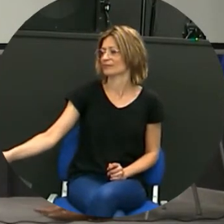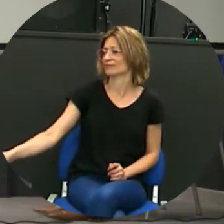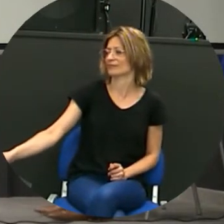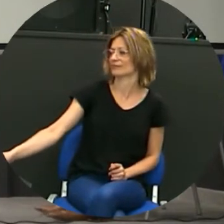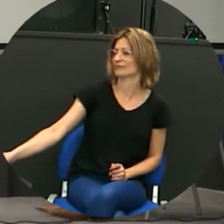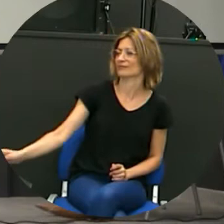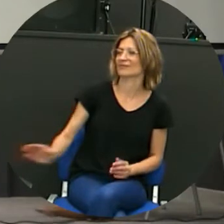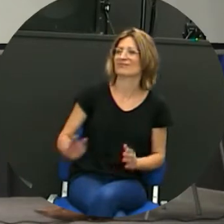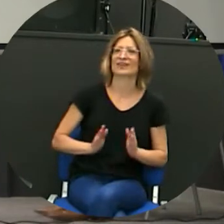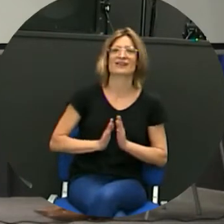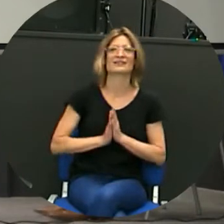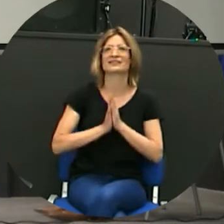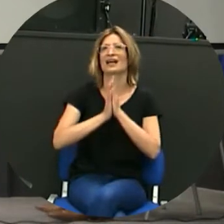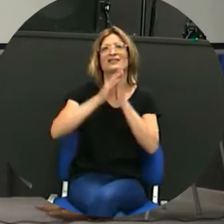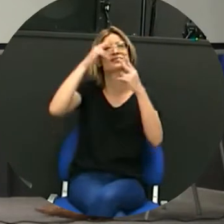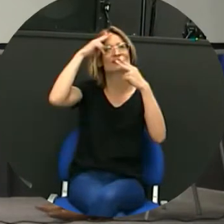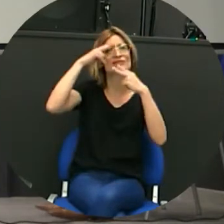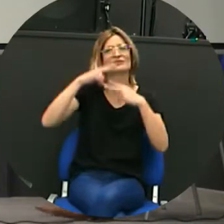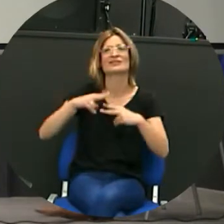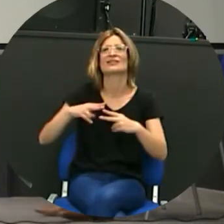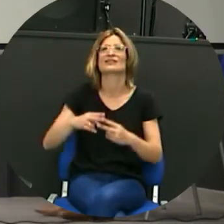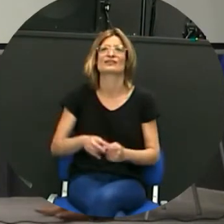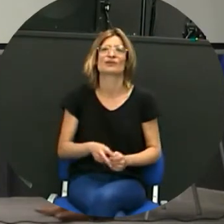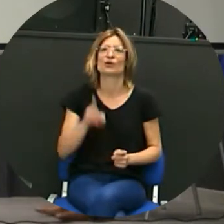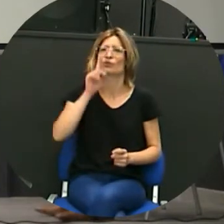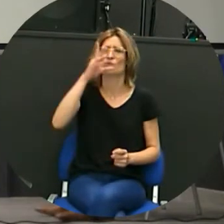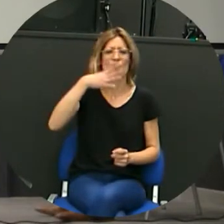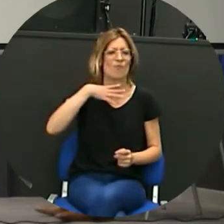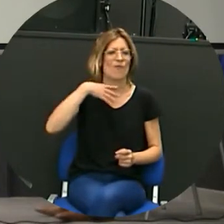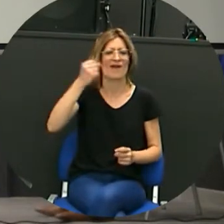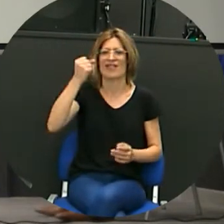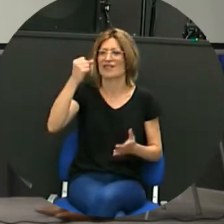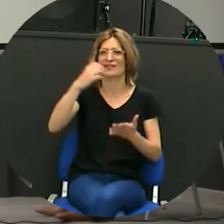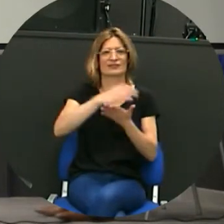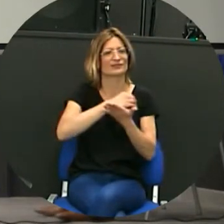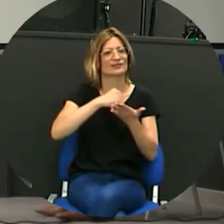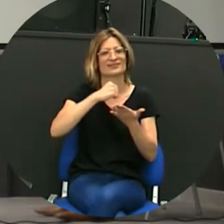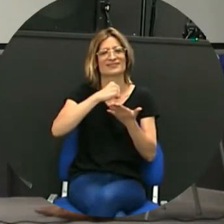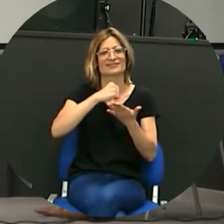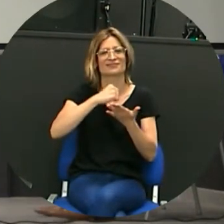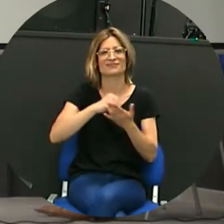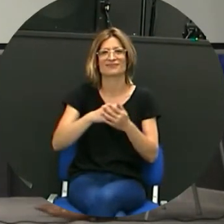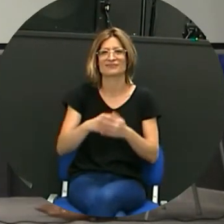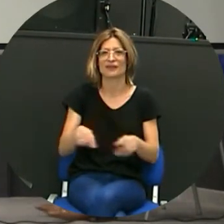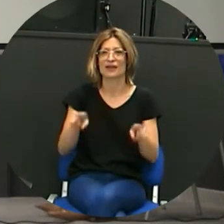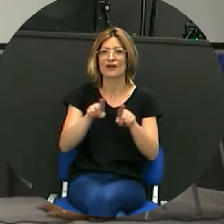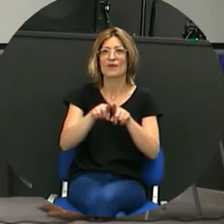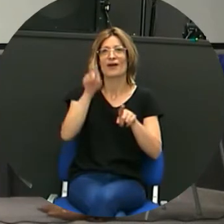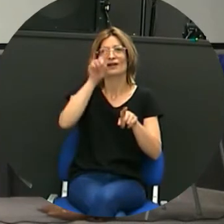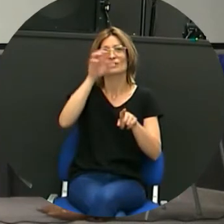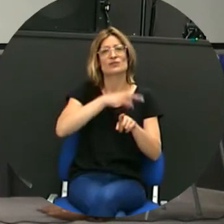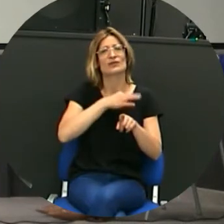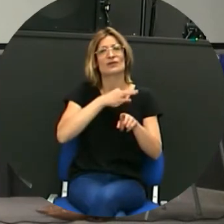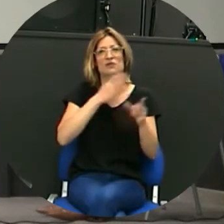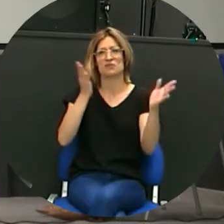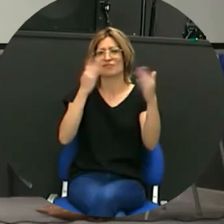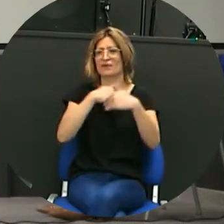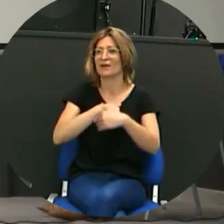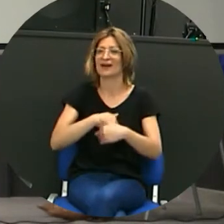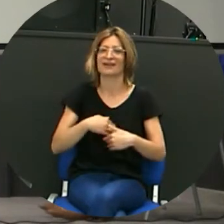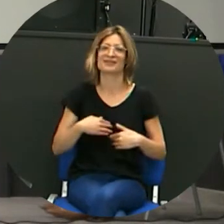digno. Tú eres merecedor de todo. Nadie como tú, Señor.